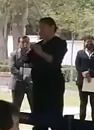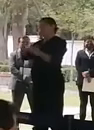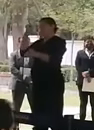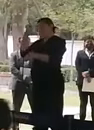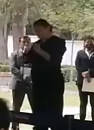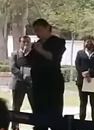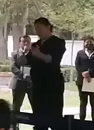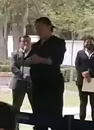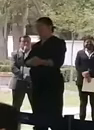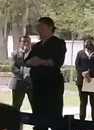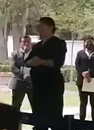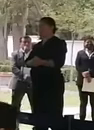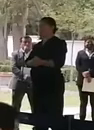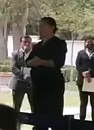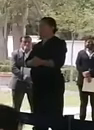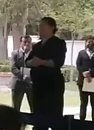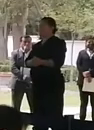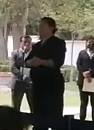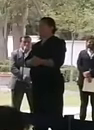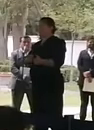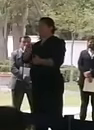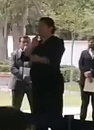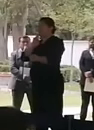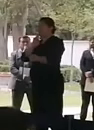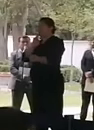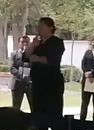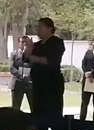El resultado se tiene que ver.